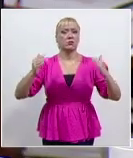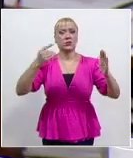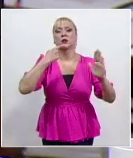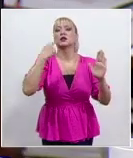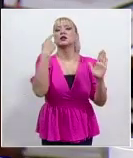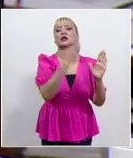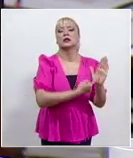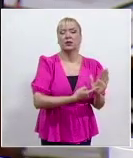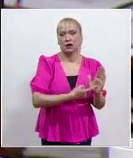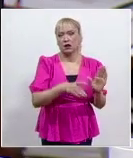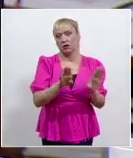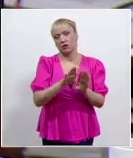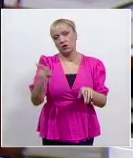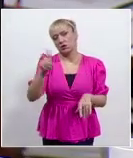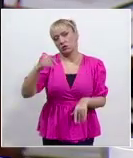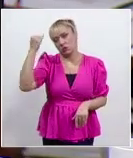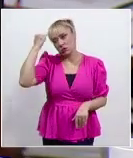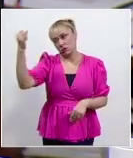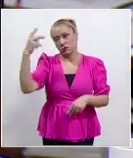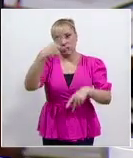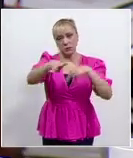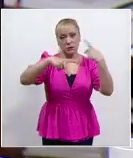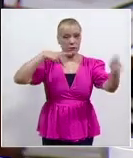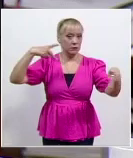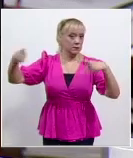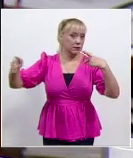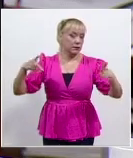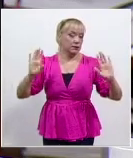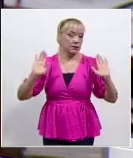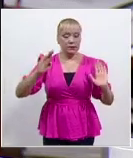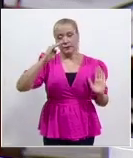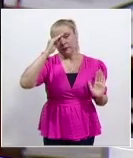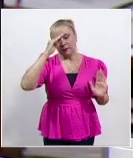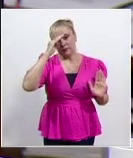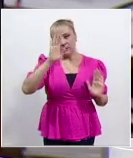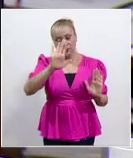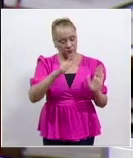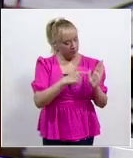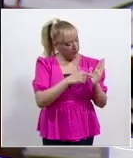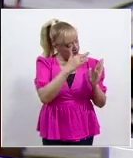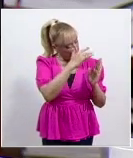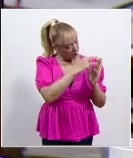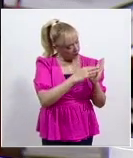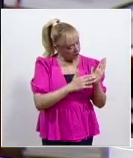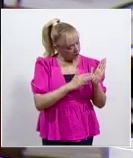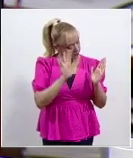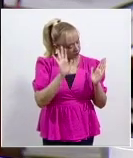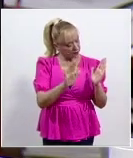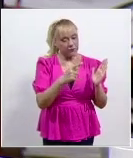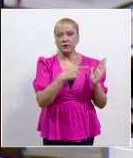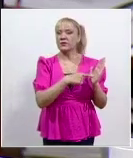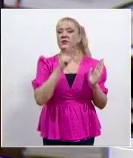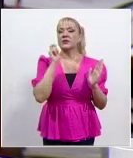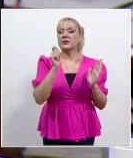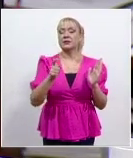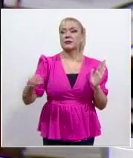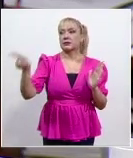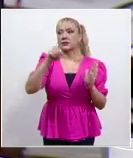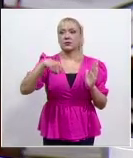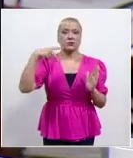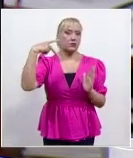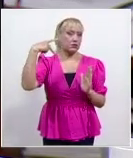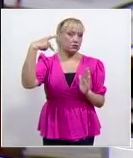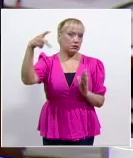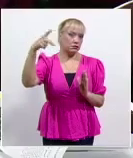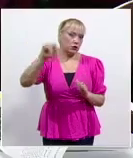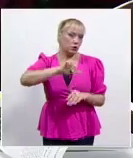de analogías e interpretaciones, especialmente si se tiene como objetivo calificar la actuación de un órgano perteneciente